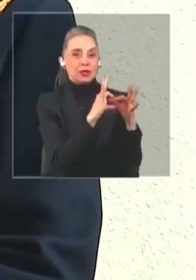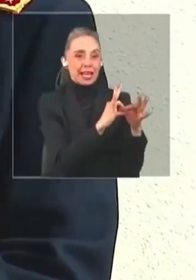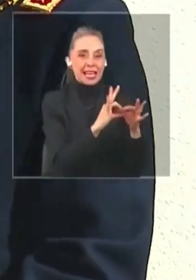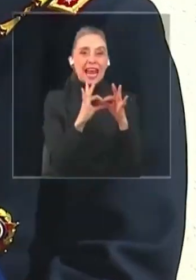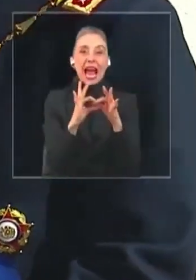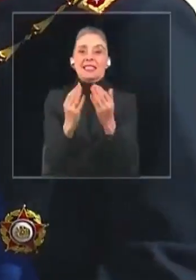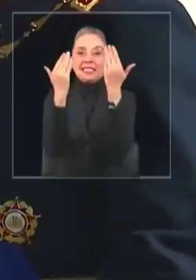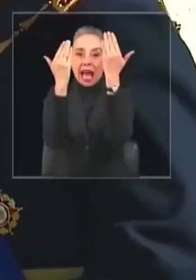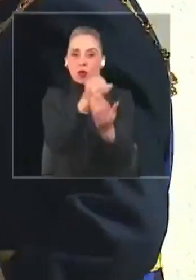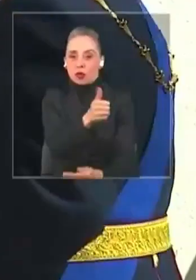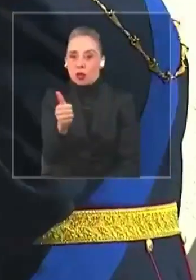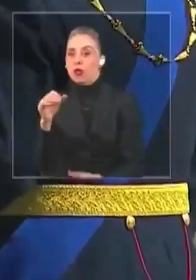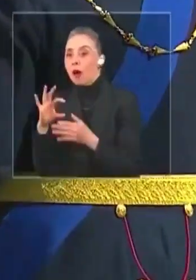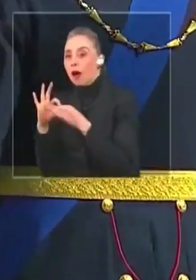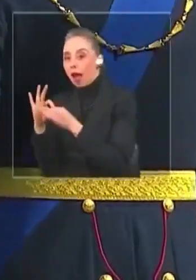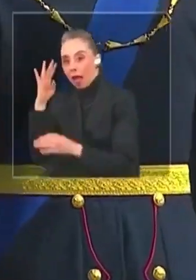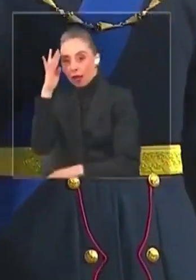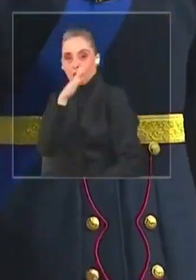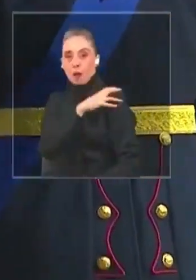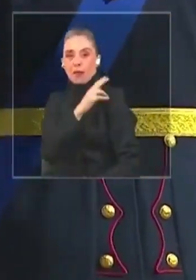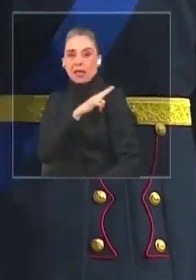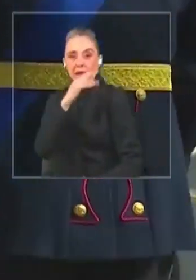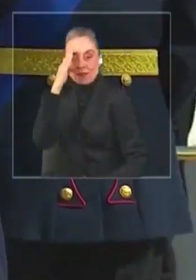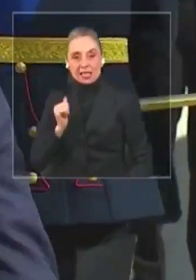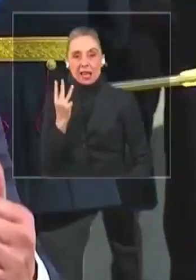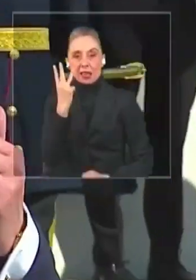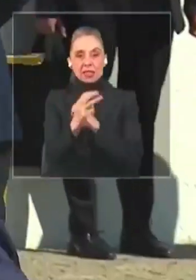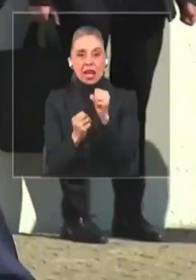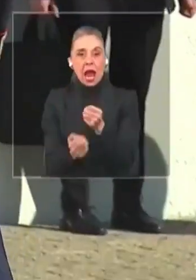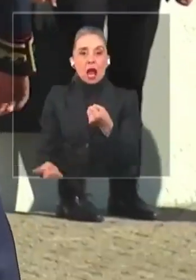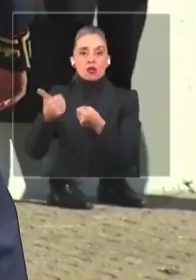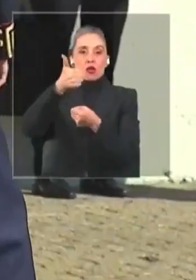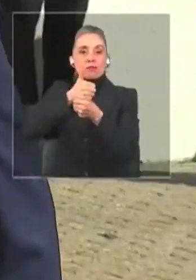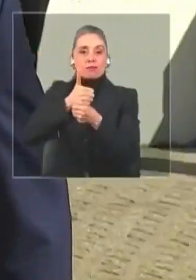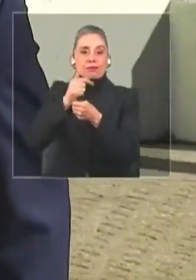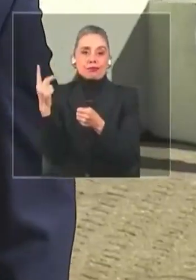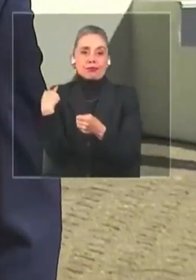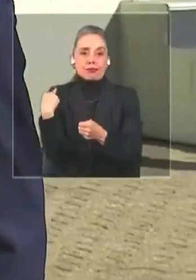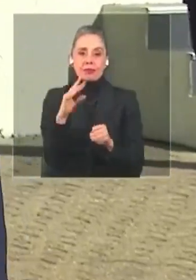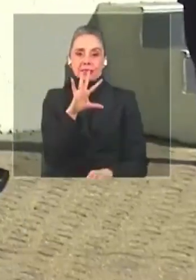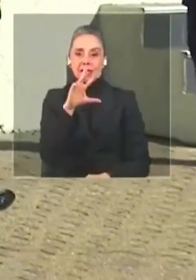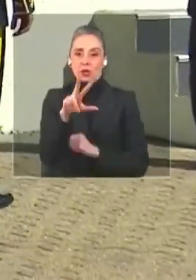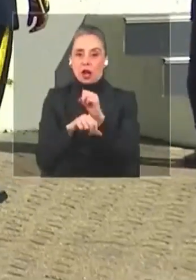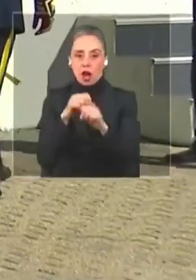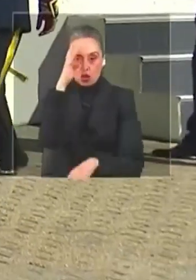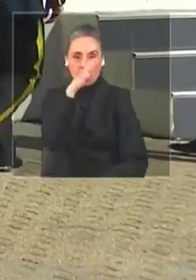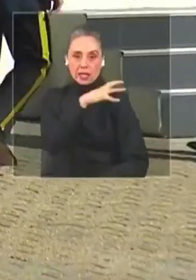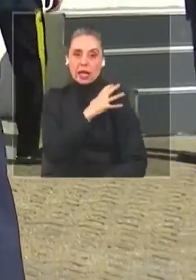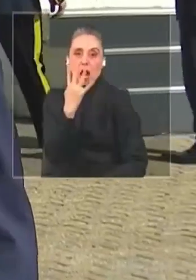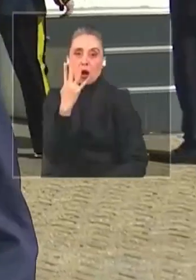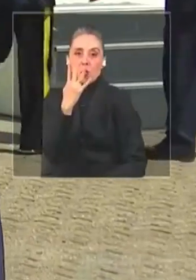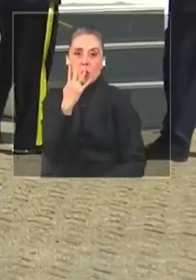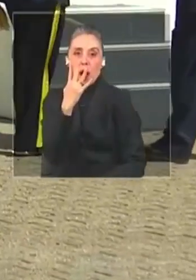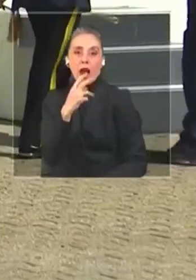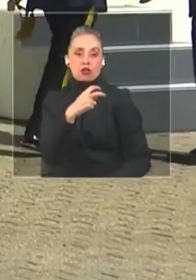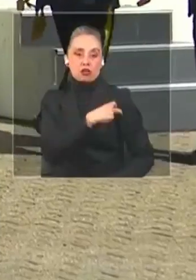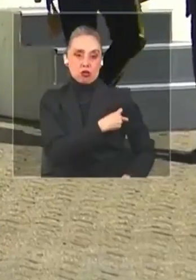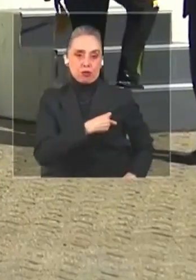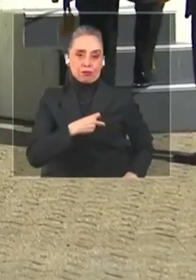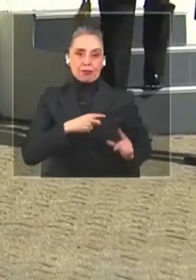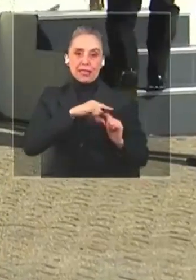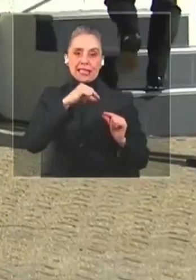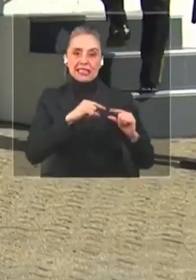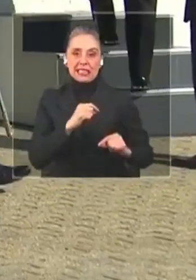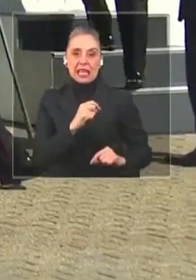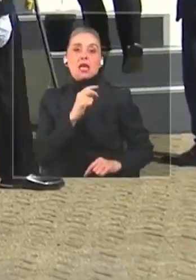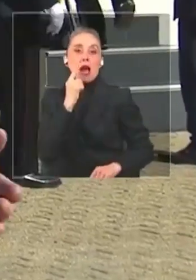Gracias, ahí está el comandante y jefe del ejército, 3 años ya al mando de la institución, 58 años tiene este general 4 estrellas que dirige los destinos del